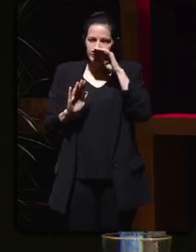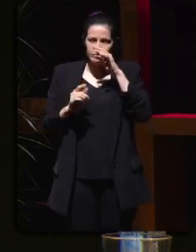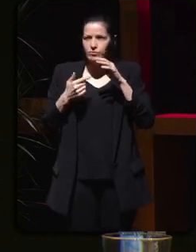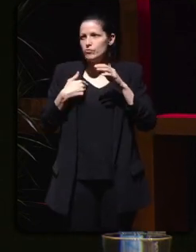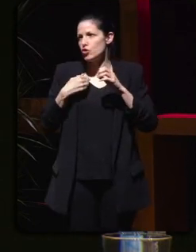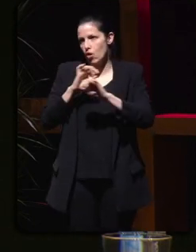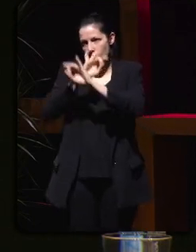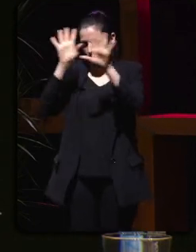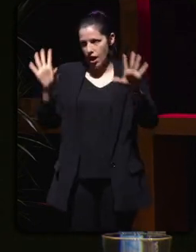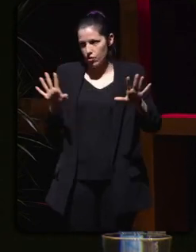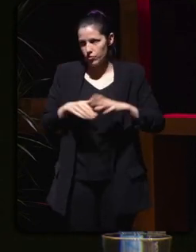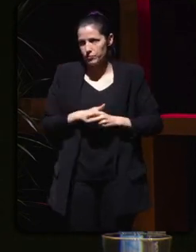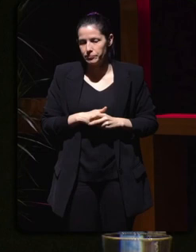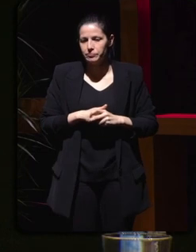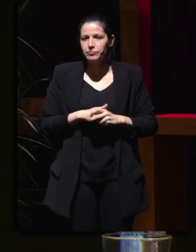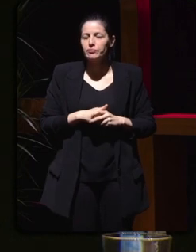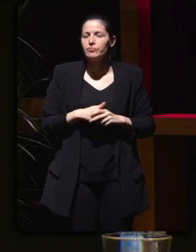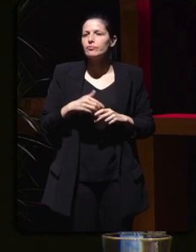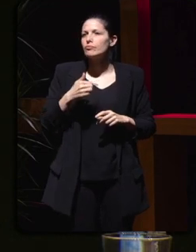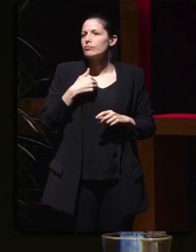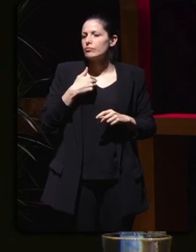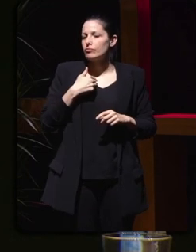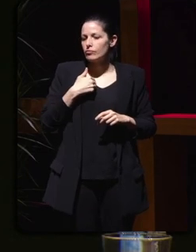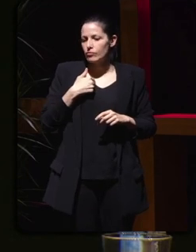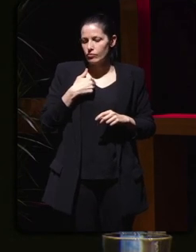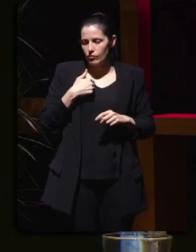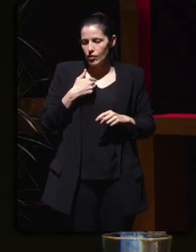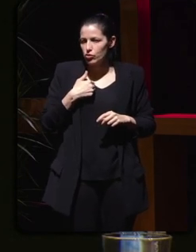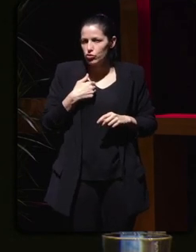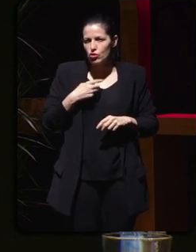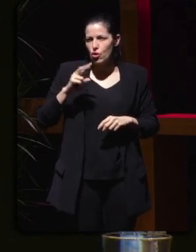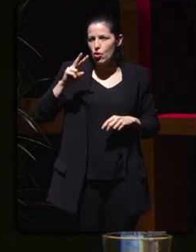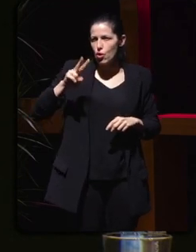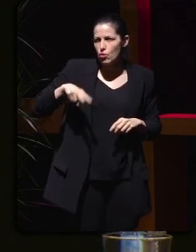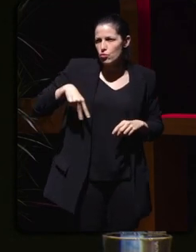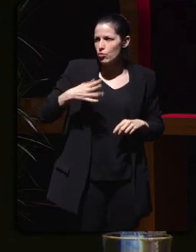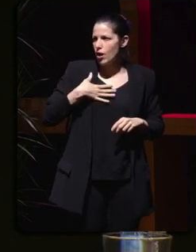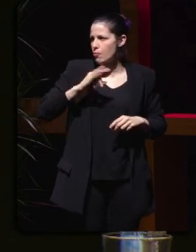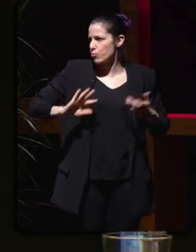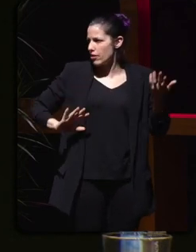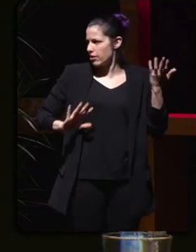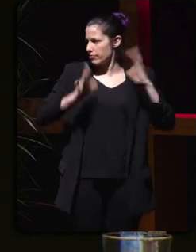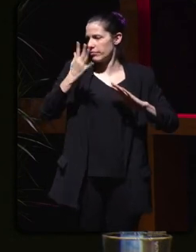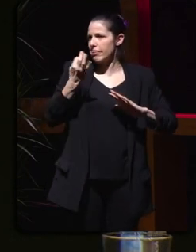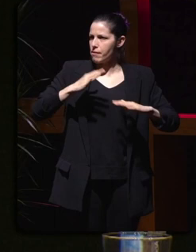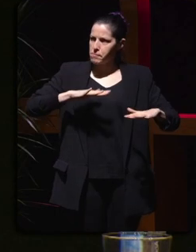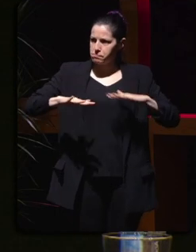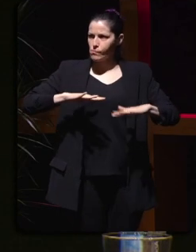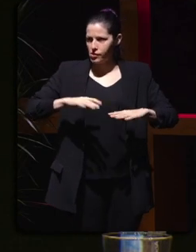lo aclare lo que me deja en el mismo lugar donde estaba nunca puede ser revolucionario nunca